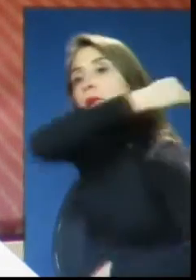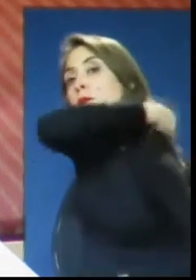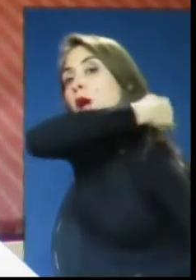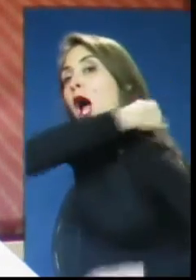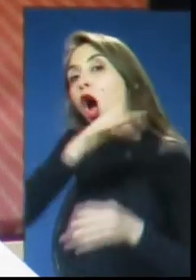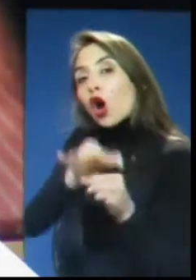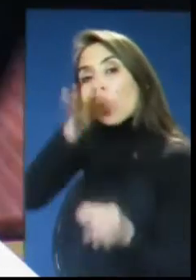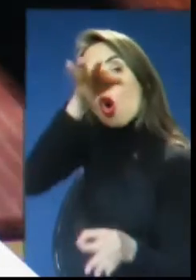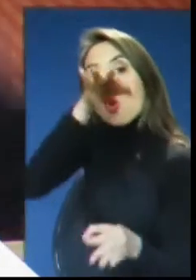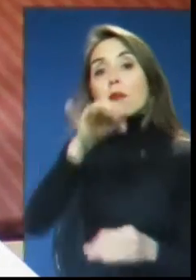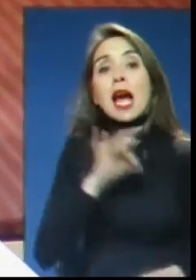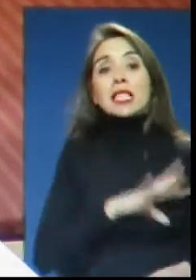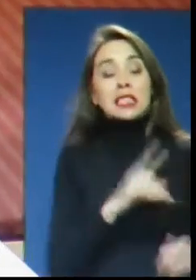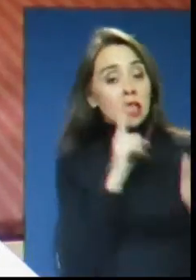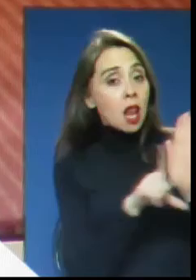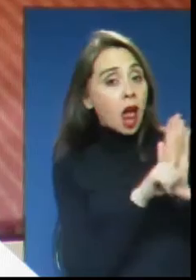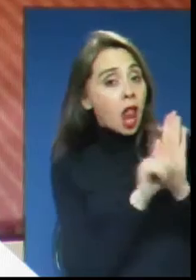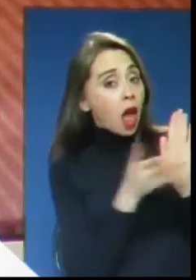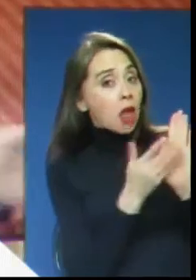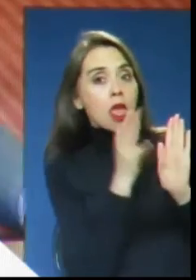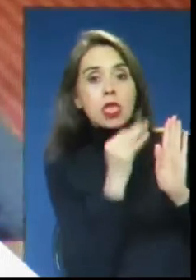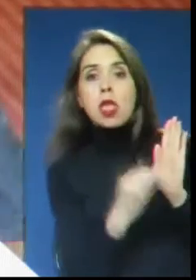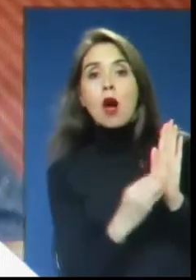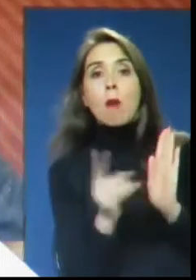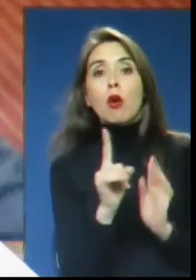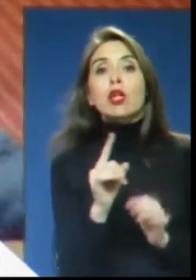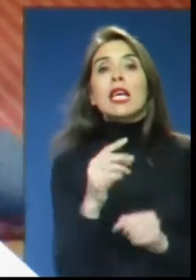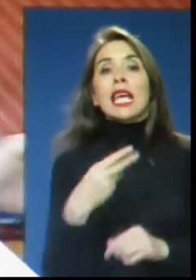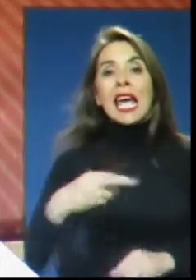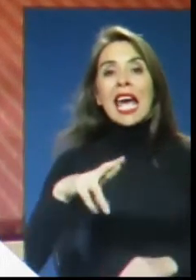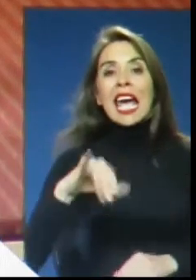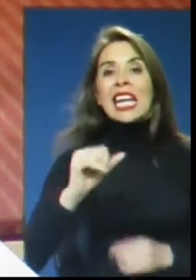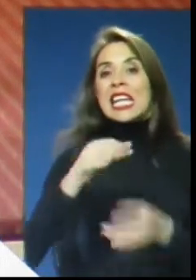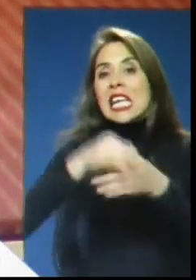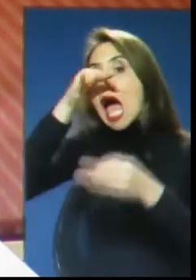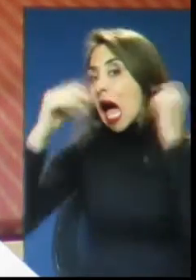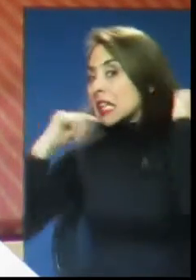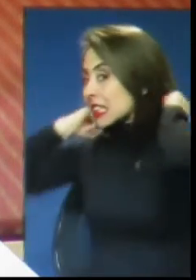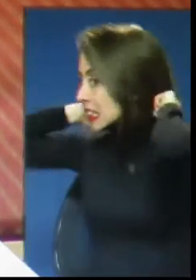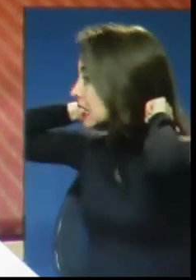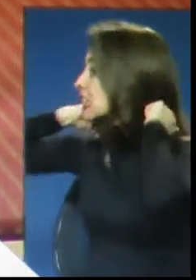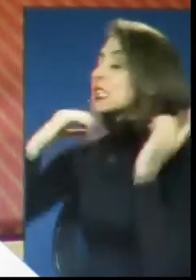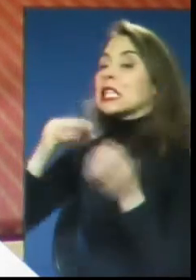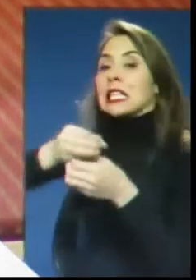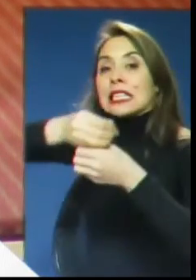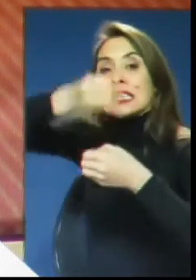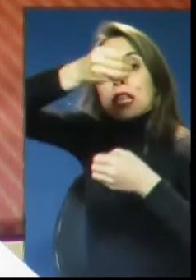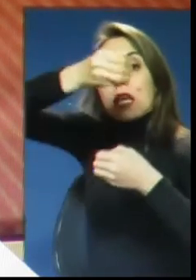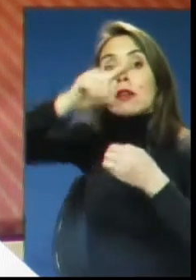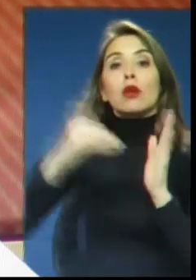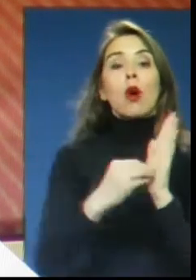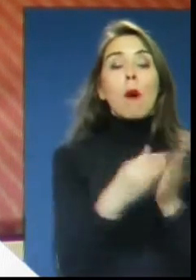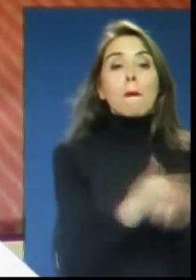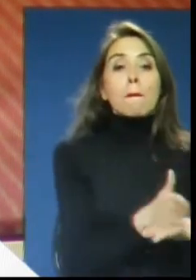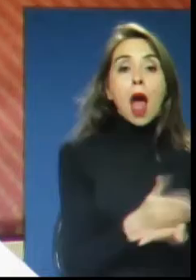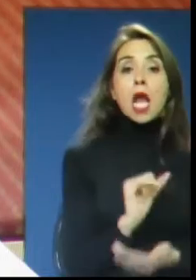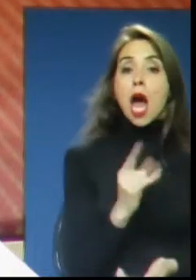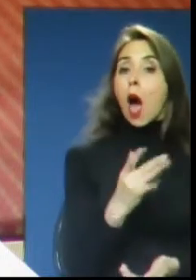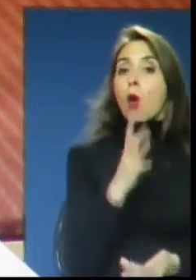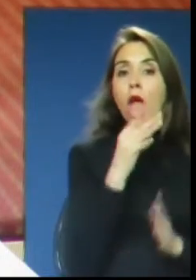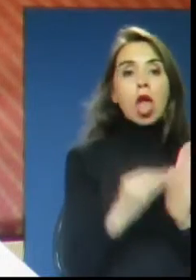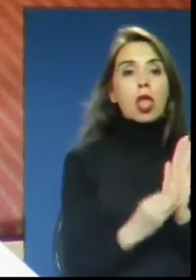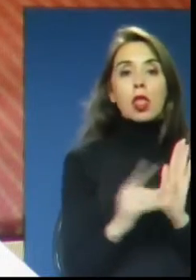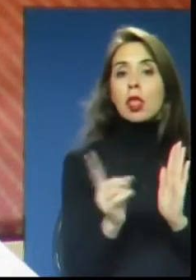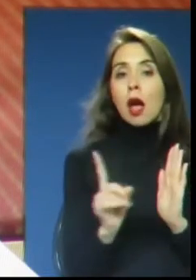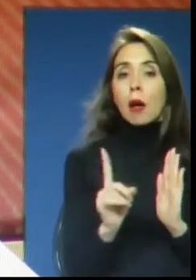como tal y, por lo tanto, entre otros aspectos, no cuenta con cobertura de plan auge ni en otras políticas de salud pública ni